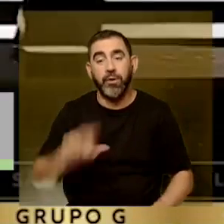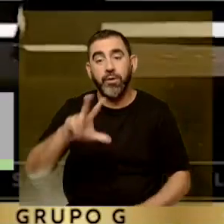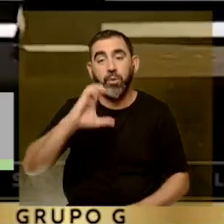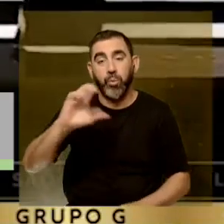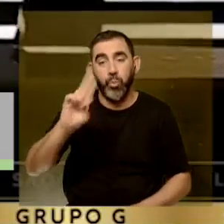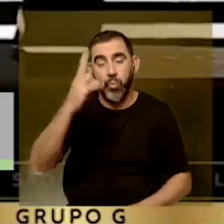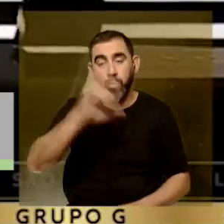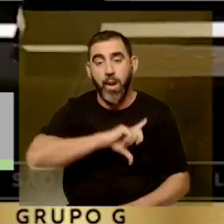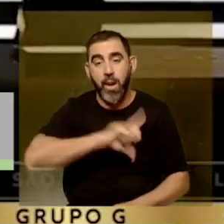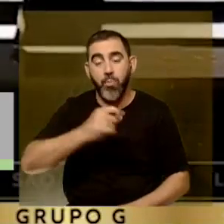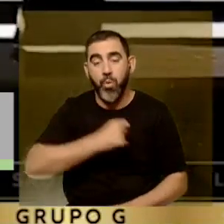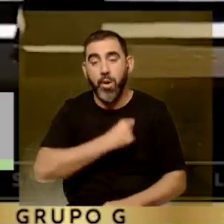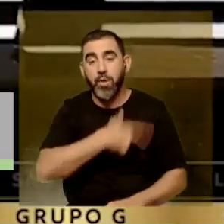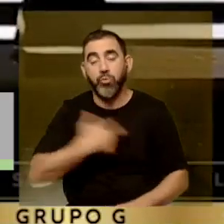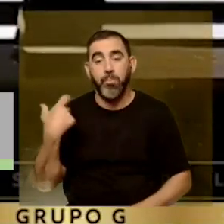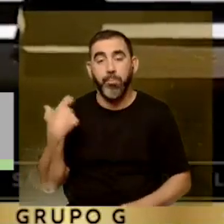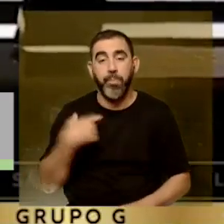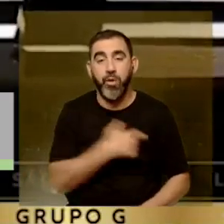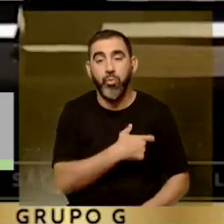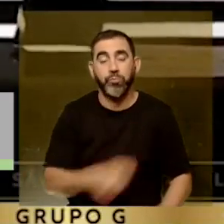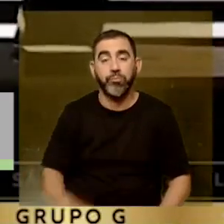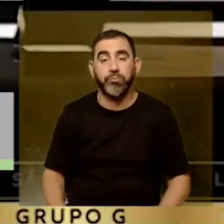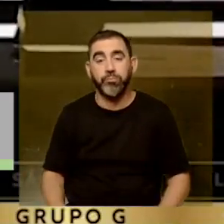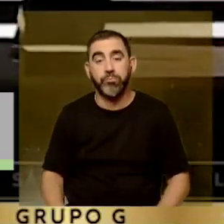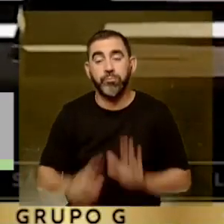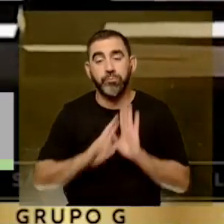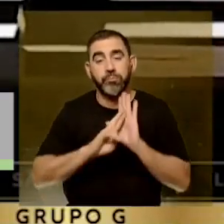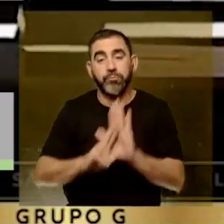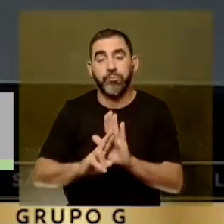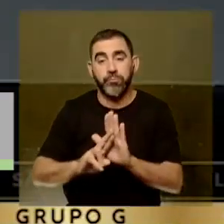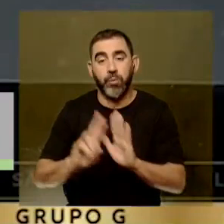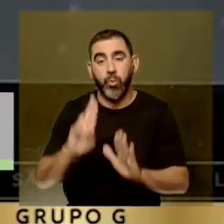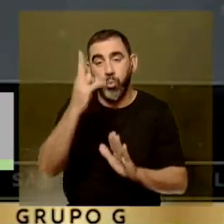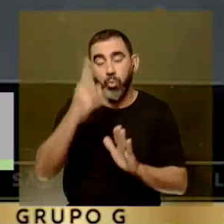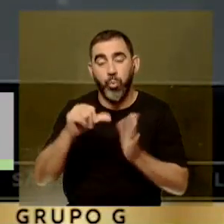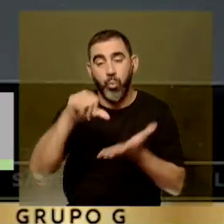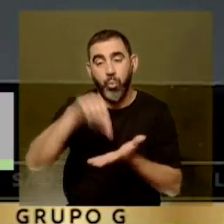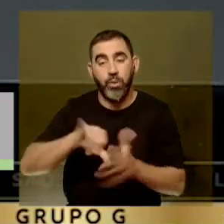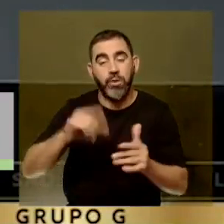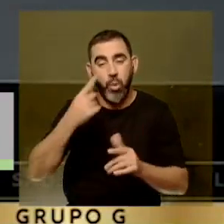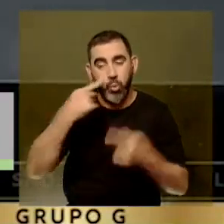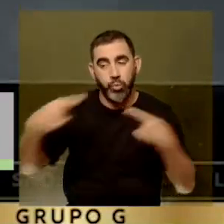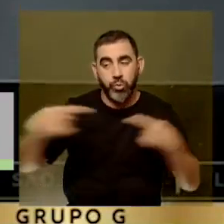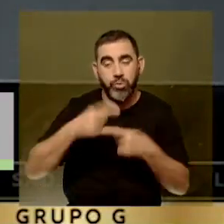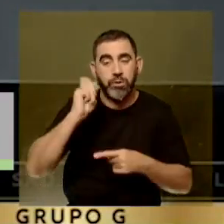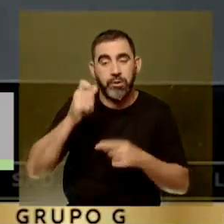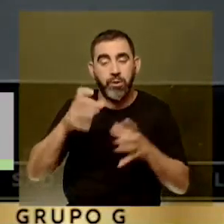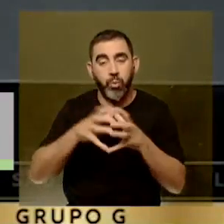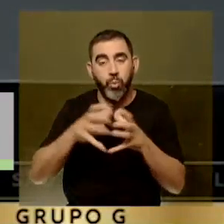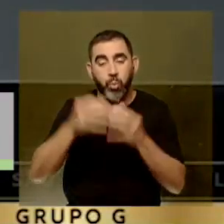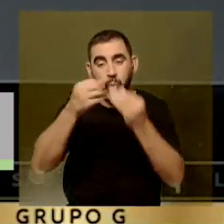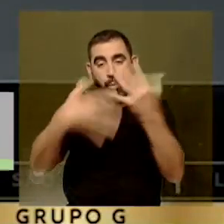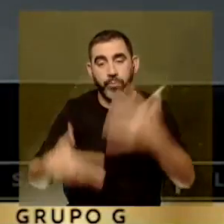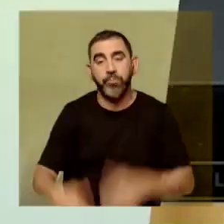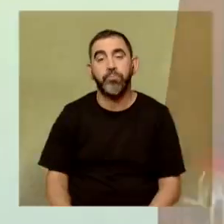equipos uruguayos. Liverpool, Nacional y Peñarol representarán a nuestro país y ya conocen a sus respectivos